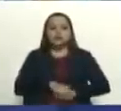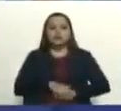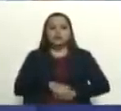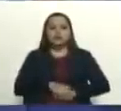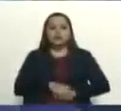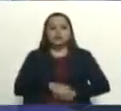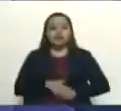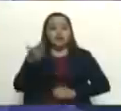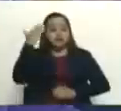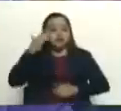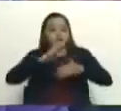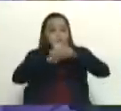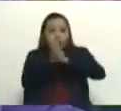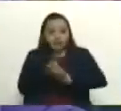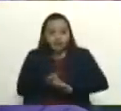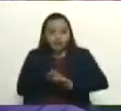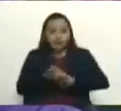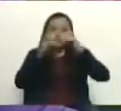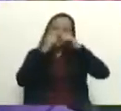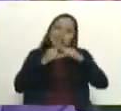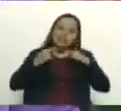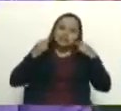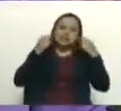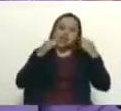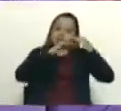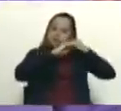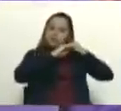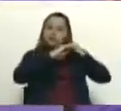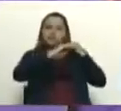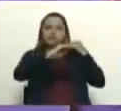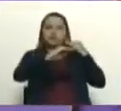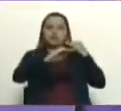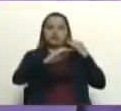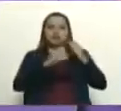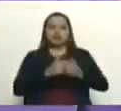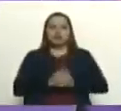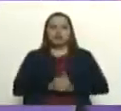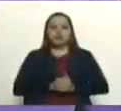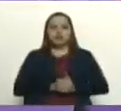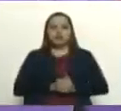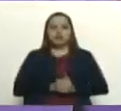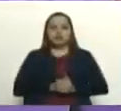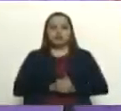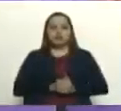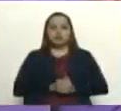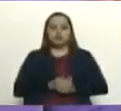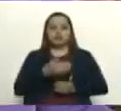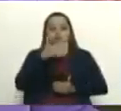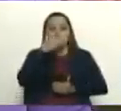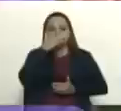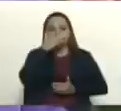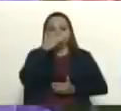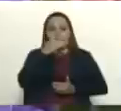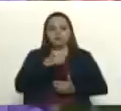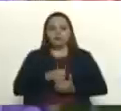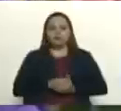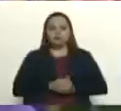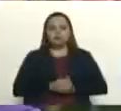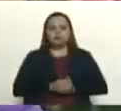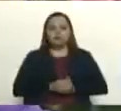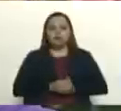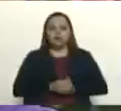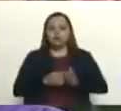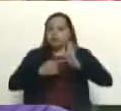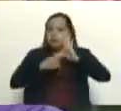derrotar con su sonrisa, con su parsimonia, al fascismo y sus expresiones más terribles de